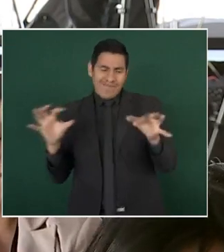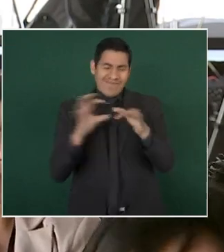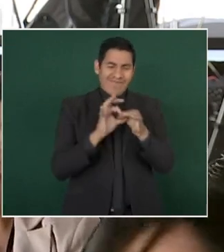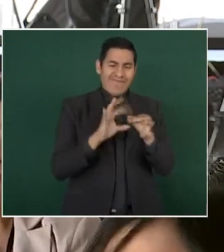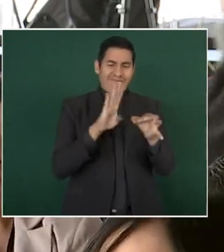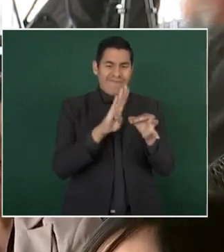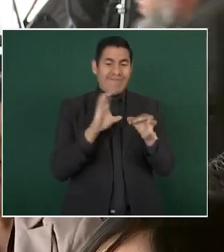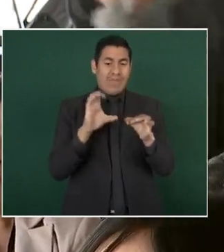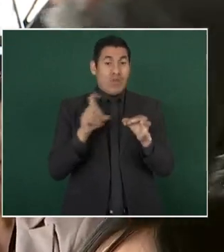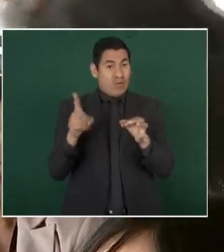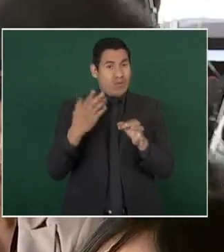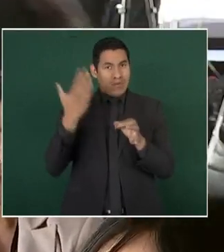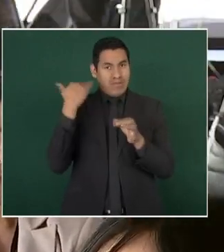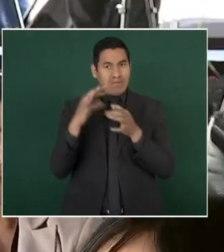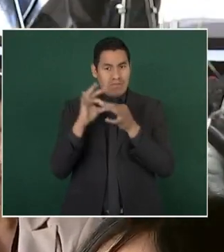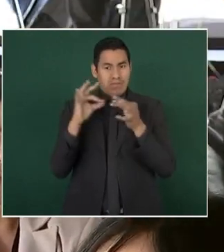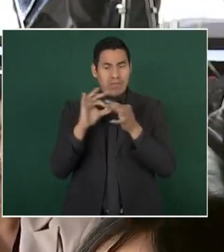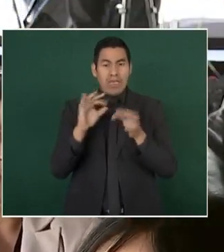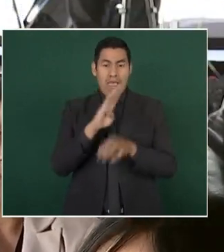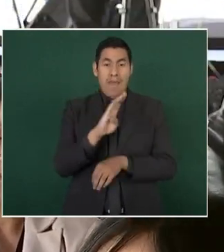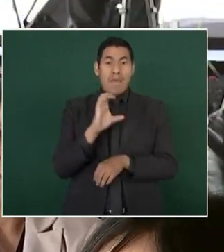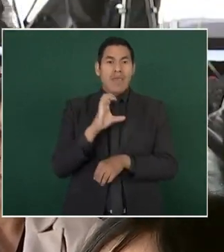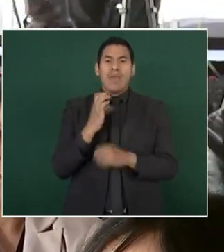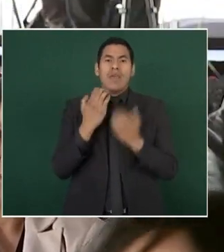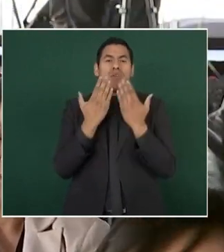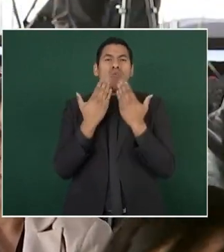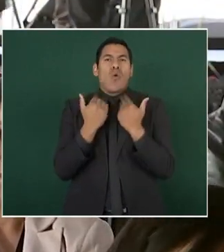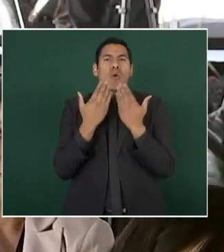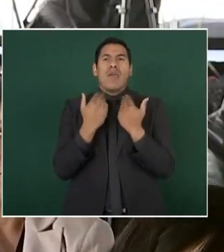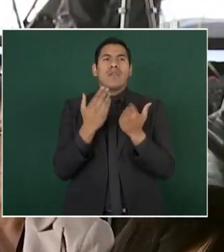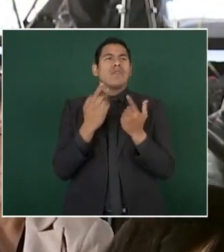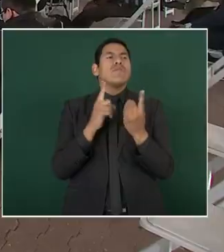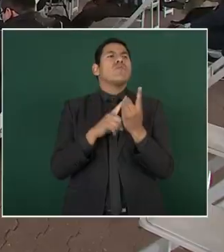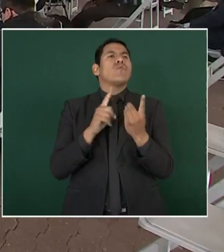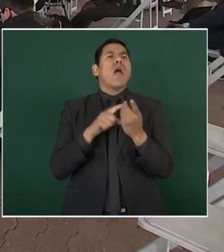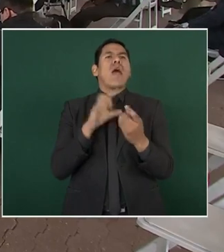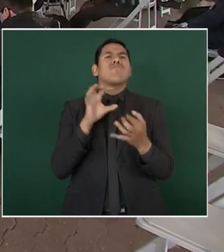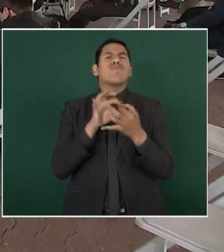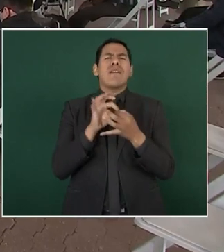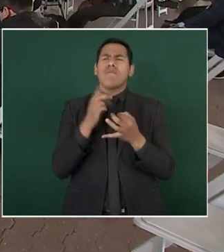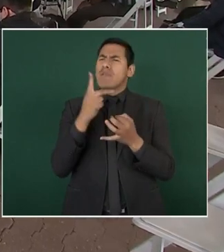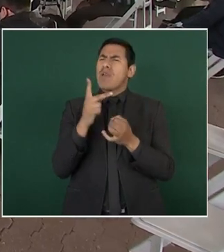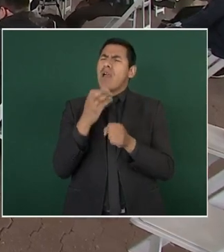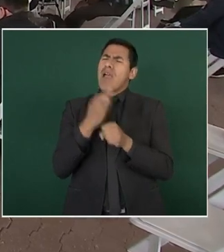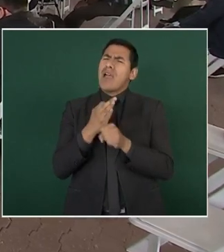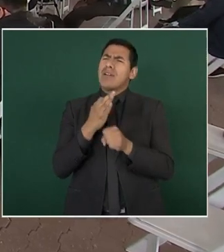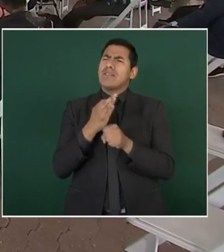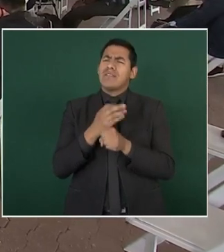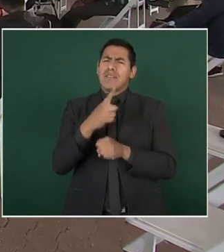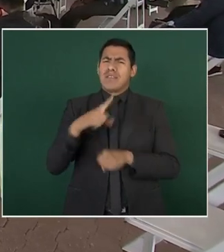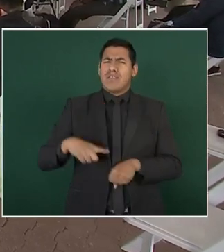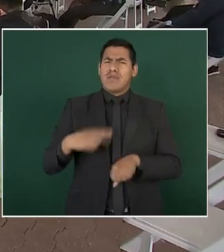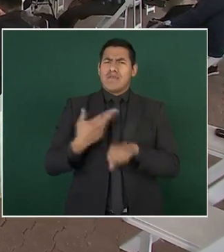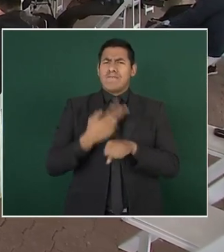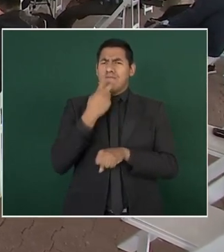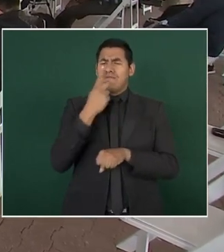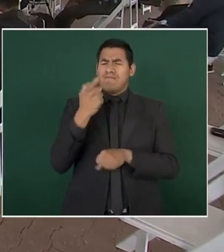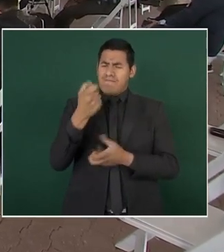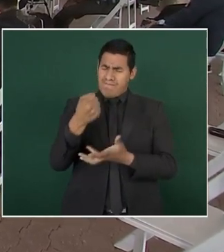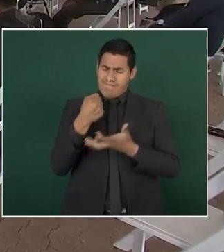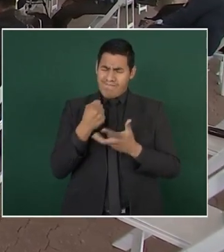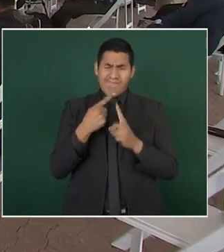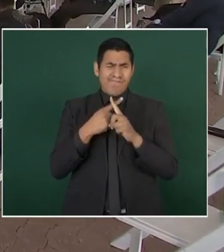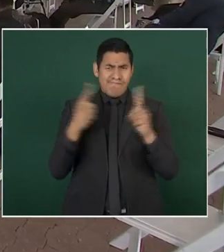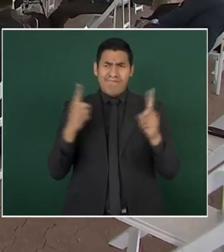único estado del país que no pertenece al sistema. Quisiera si nos pudiera comentar un poco más de cómo va a